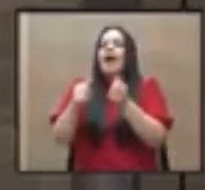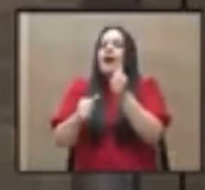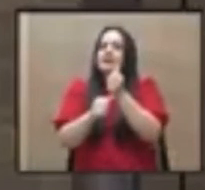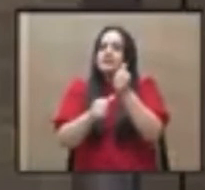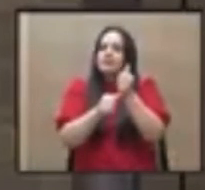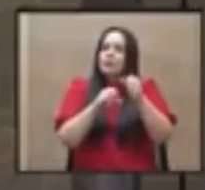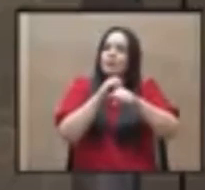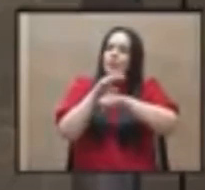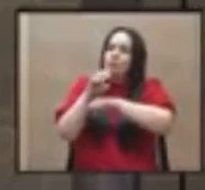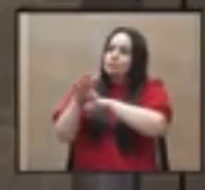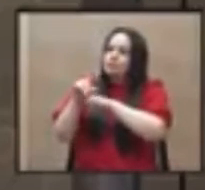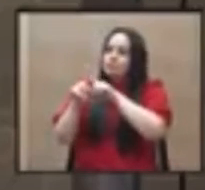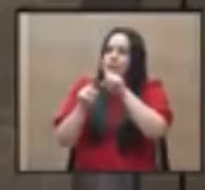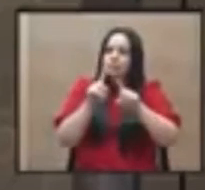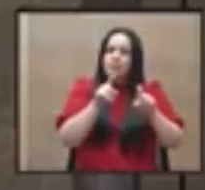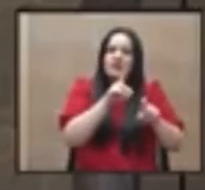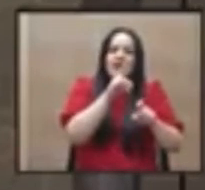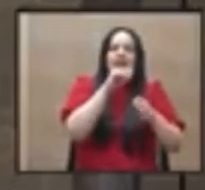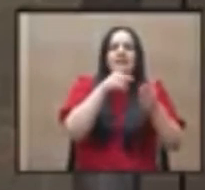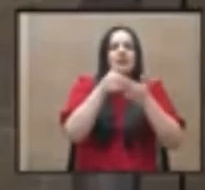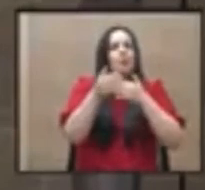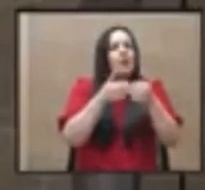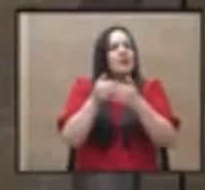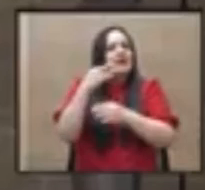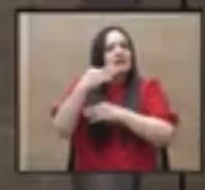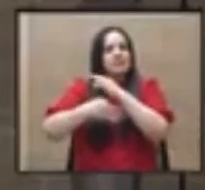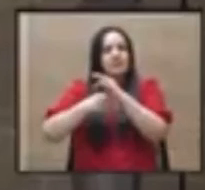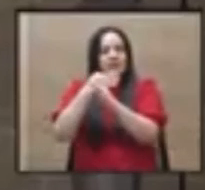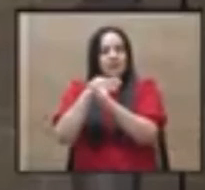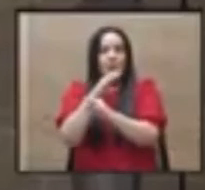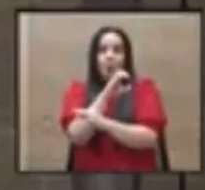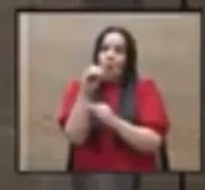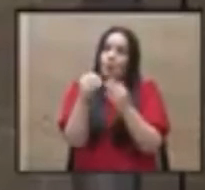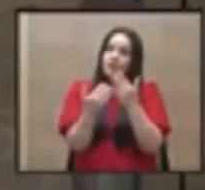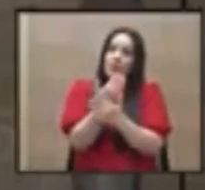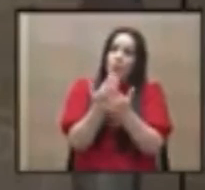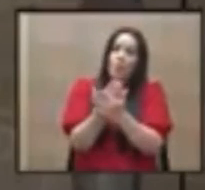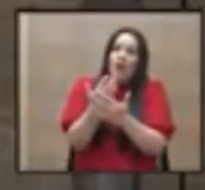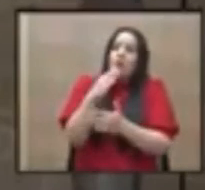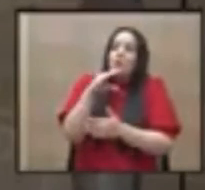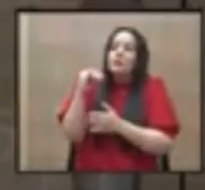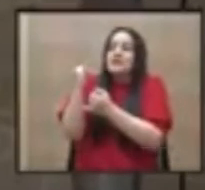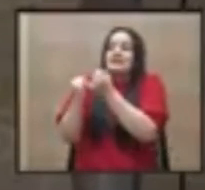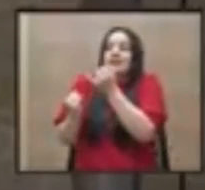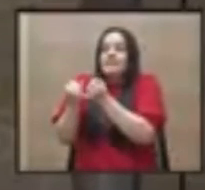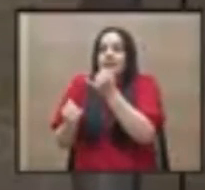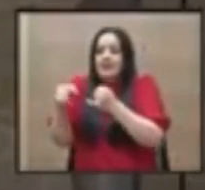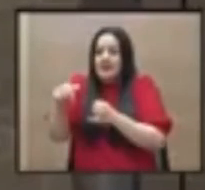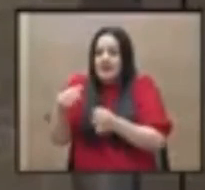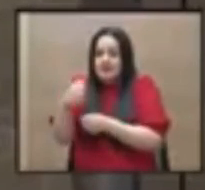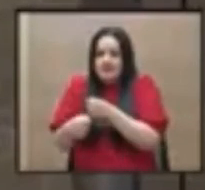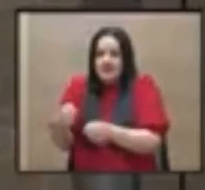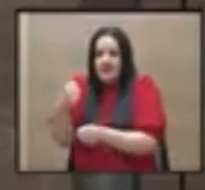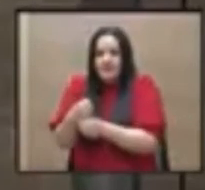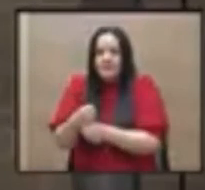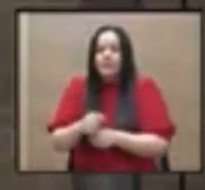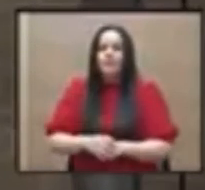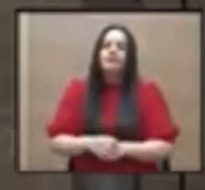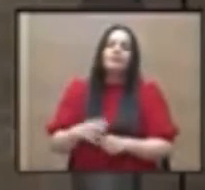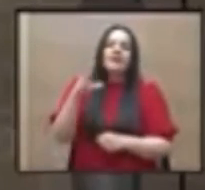de cualquier tipo que estos sean, o renovar los que se vencen durante este año.